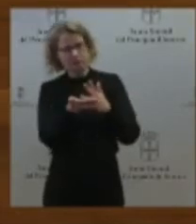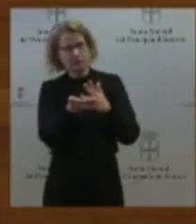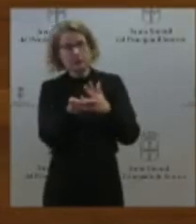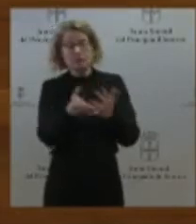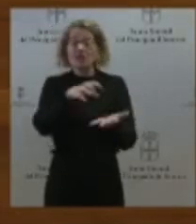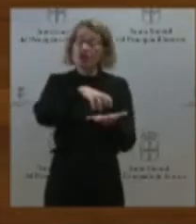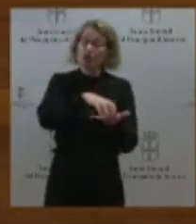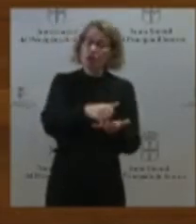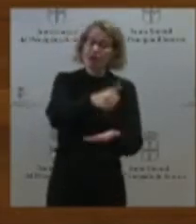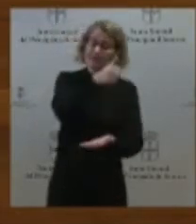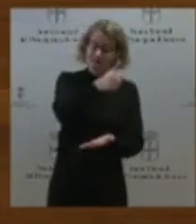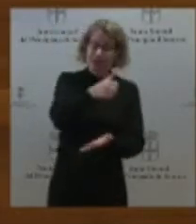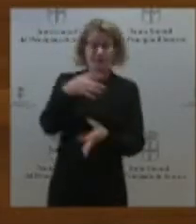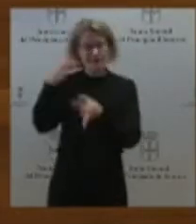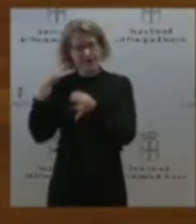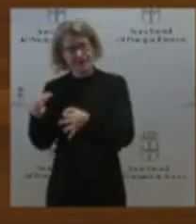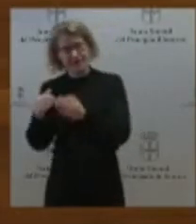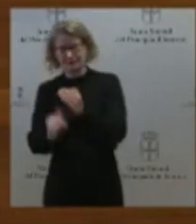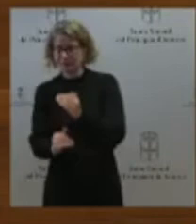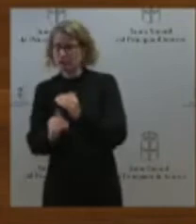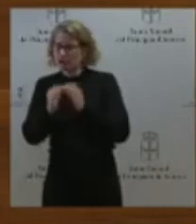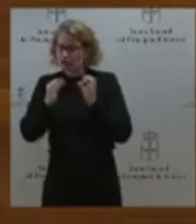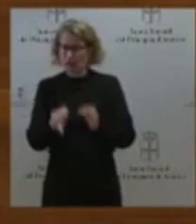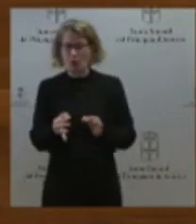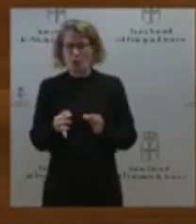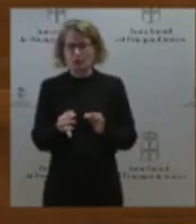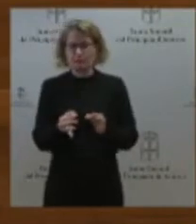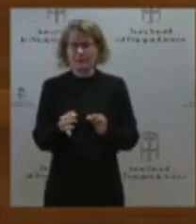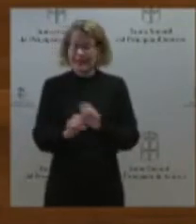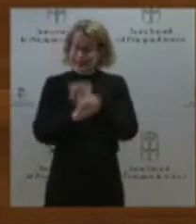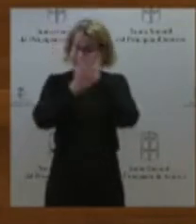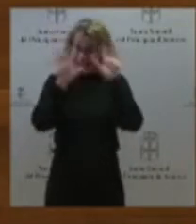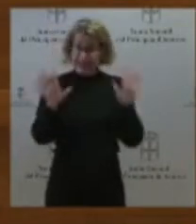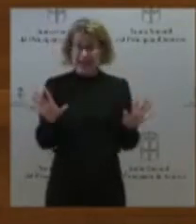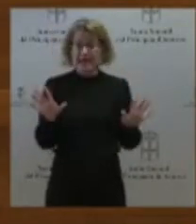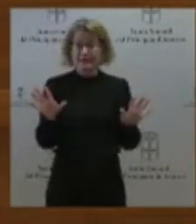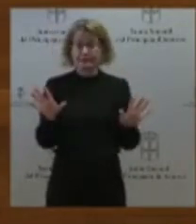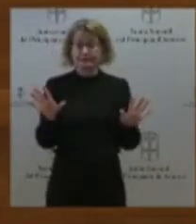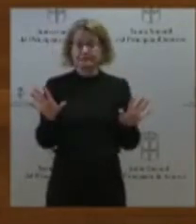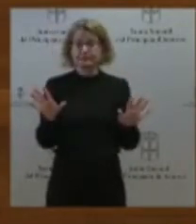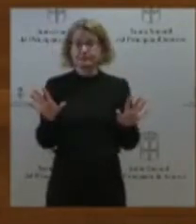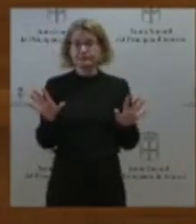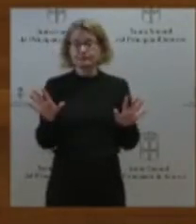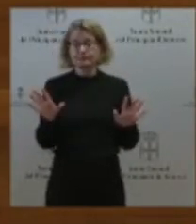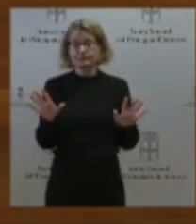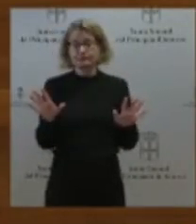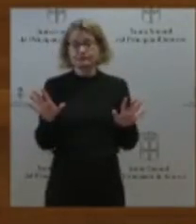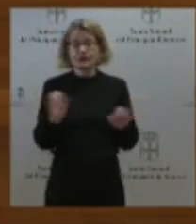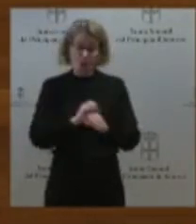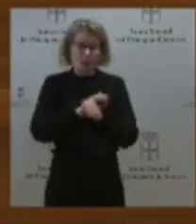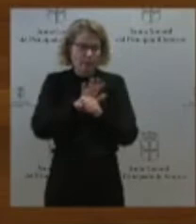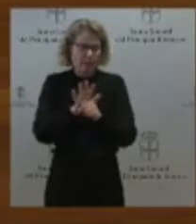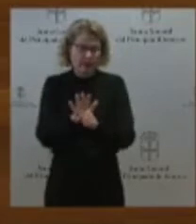proyectos llevados a término. Es evidente, no lo perdemos de vista, que la pandemia condiciona cualquier valoración de la 11ª